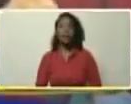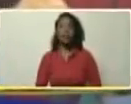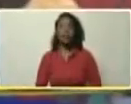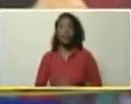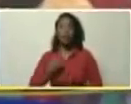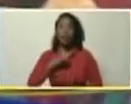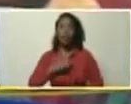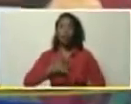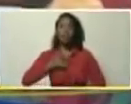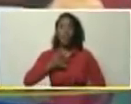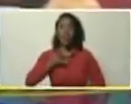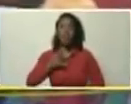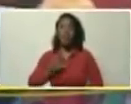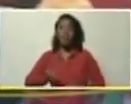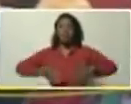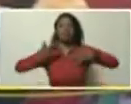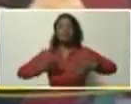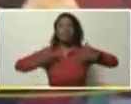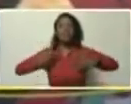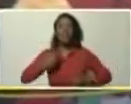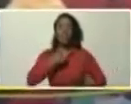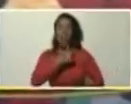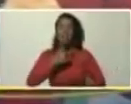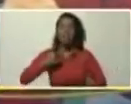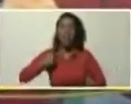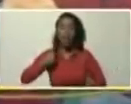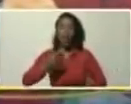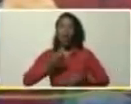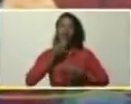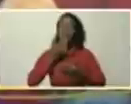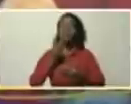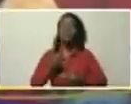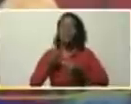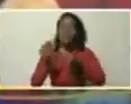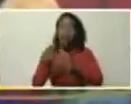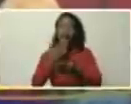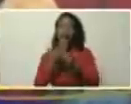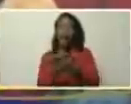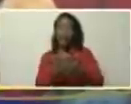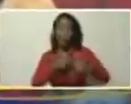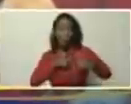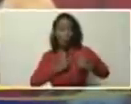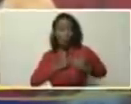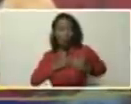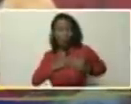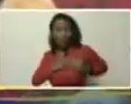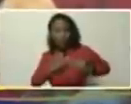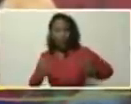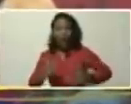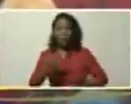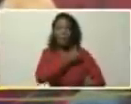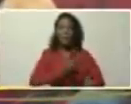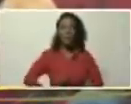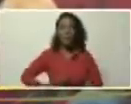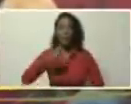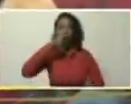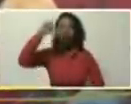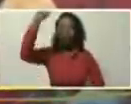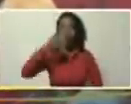nos sentimos todavía emocionados y quiero darle las gracias del corazón al presidente Nicolás